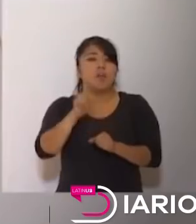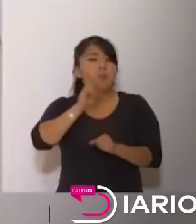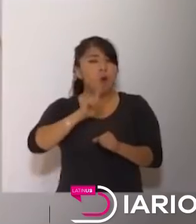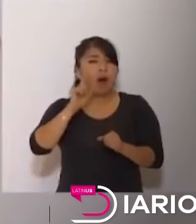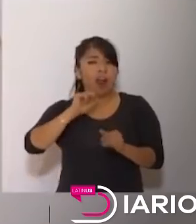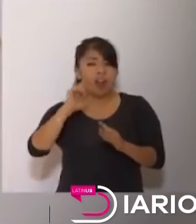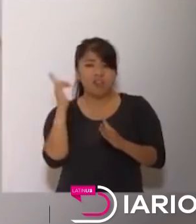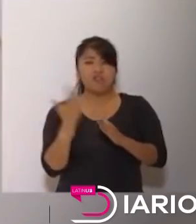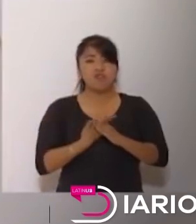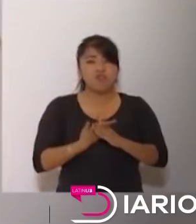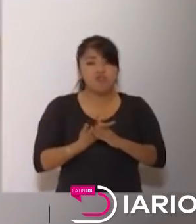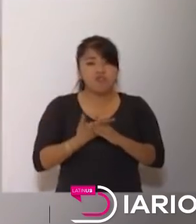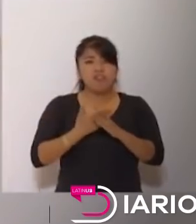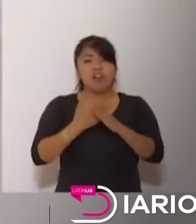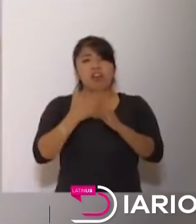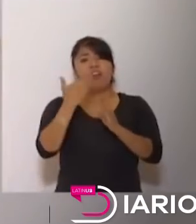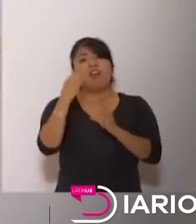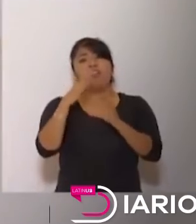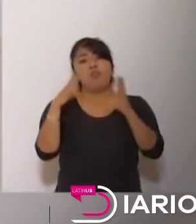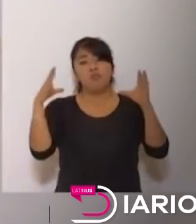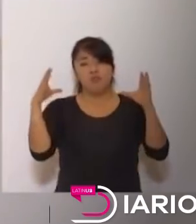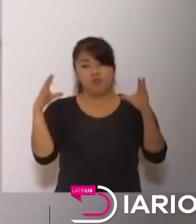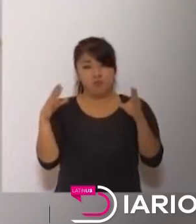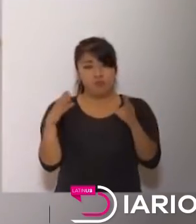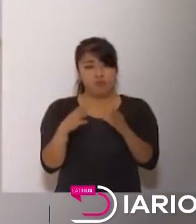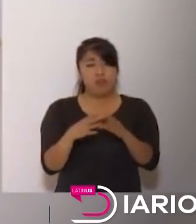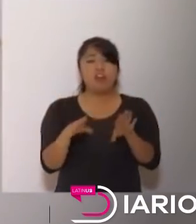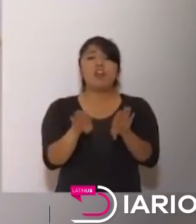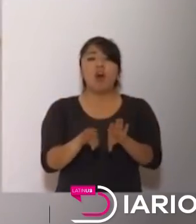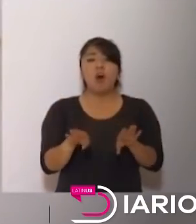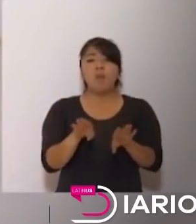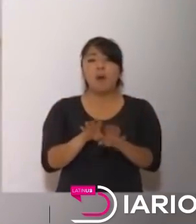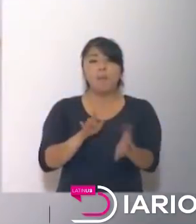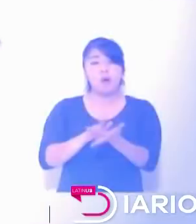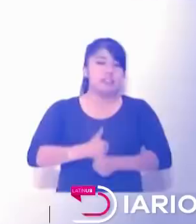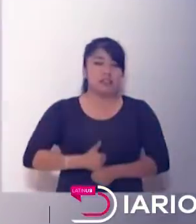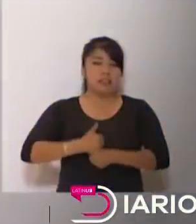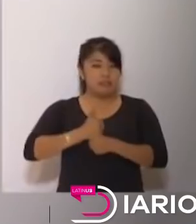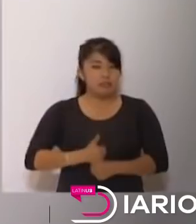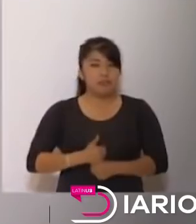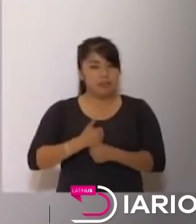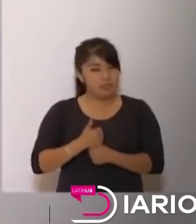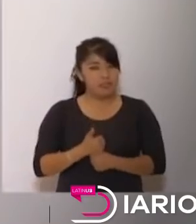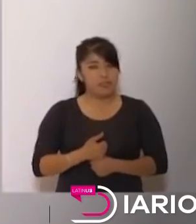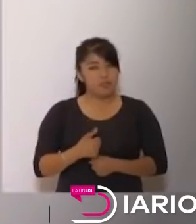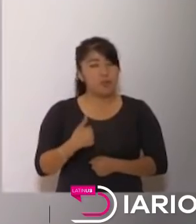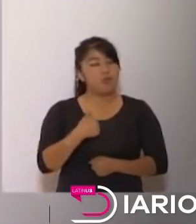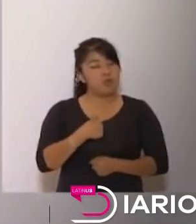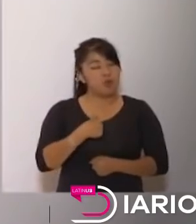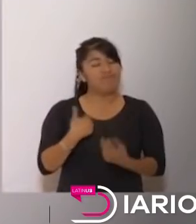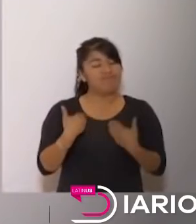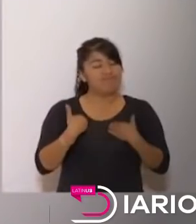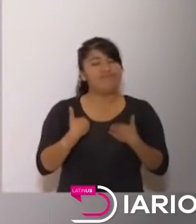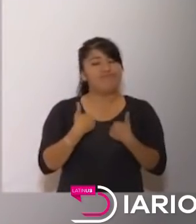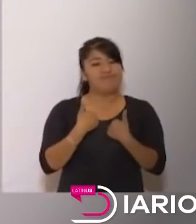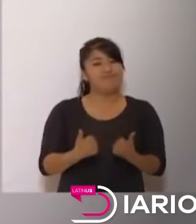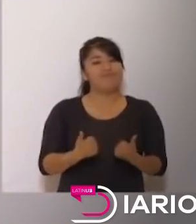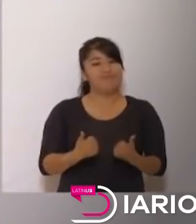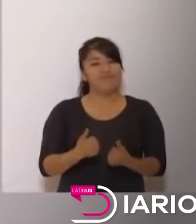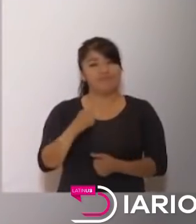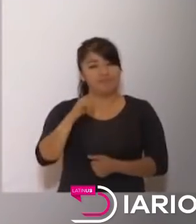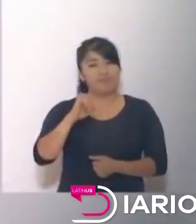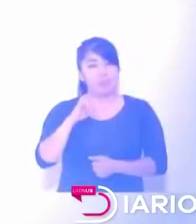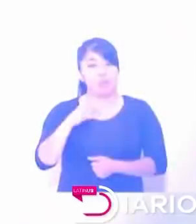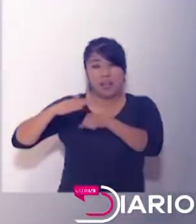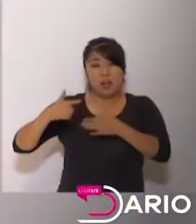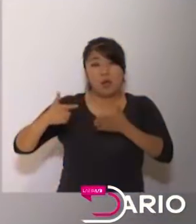crear la fiscalía fiscalía especializada en feminicidios y desde luego que habremos de implementar más